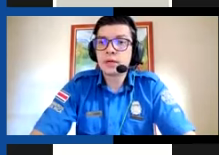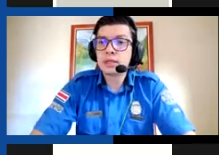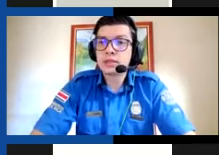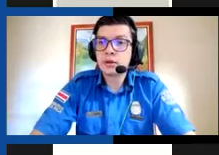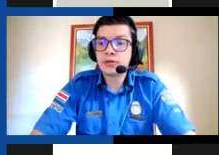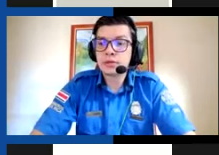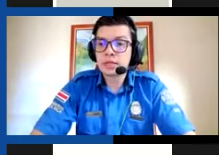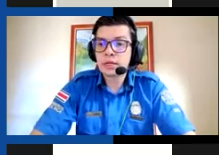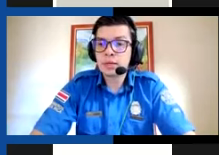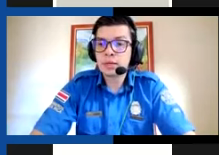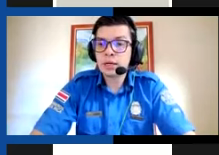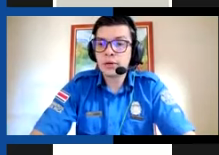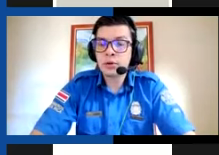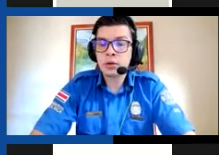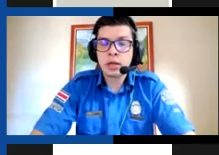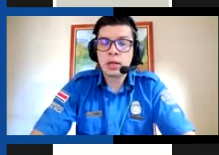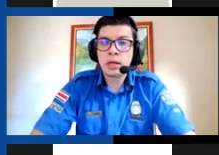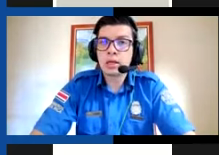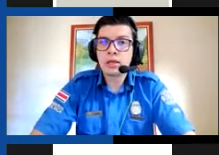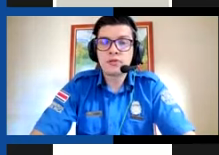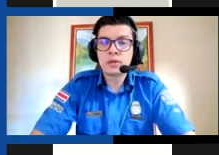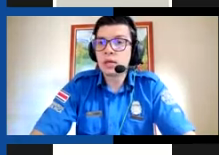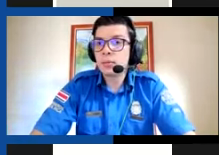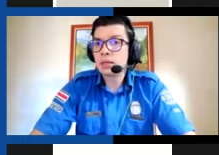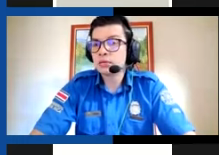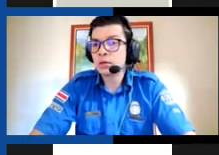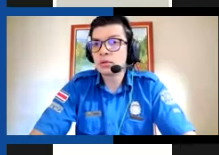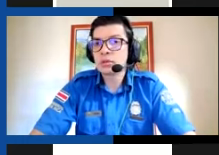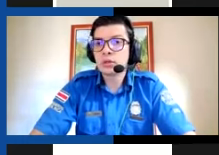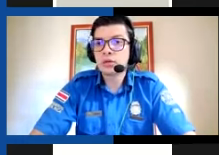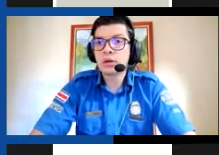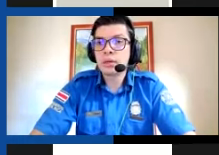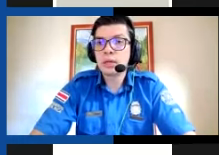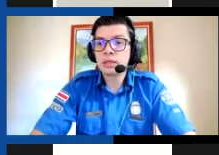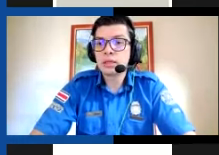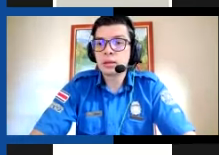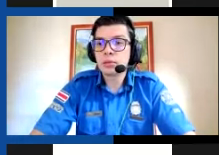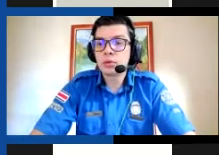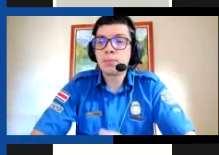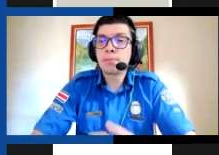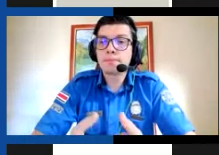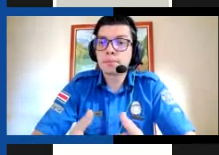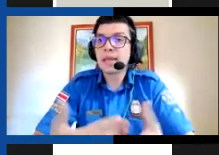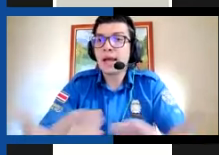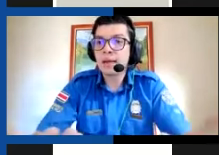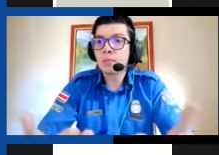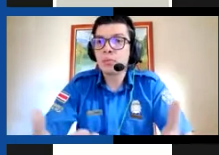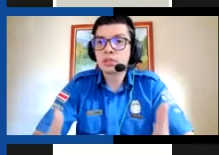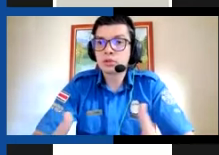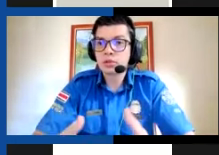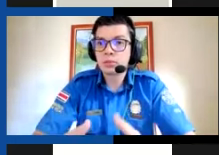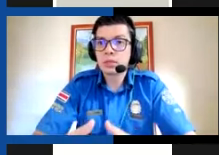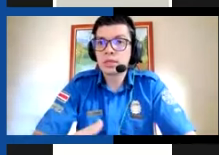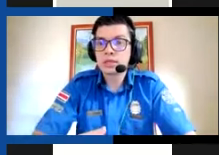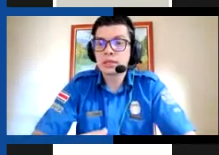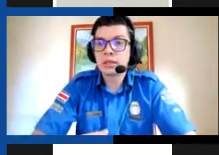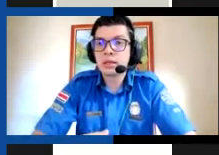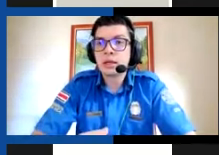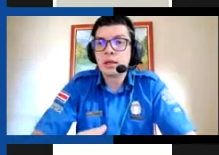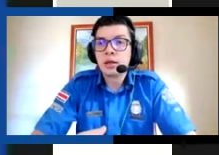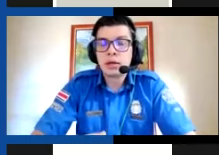va a estar al exterior y va a estar ventilado, definitivamente es una condición que realmente trae muchas cosas por